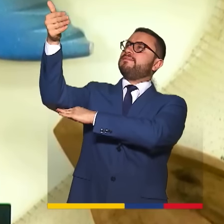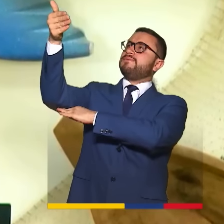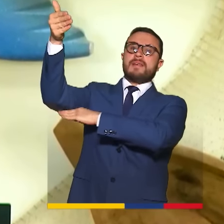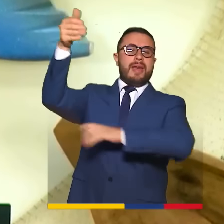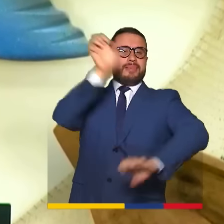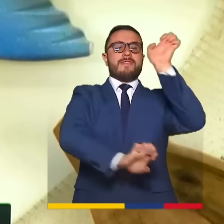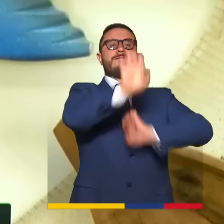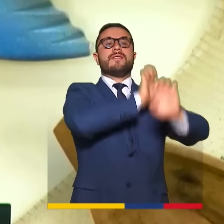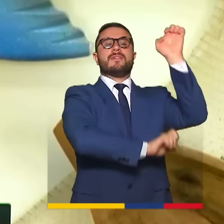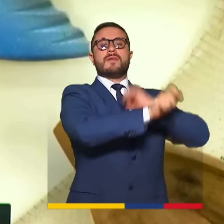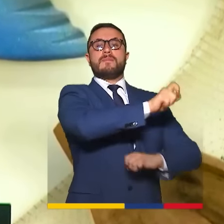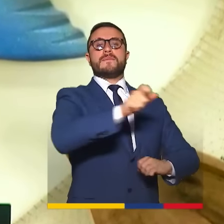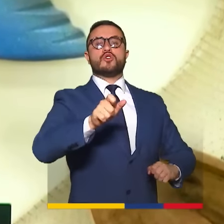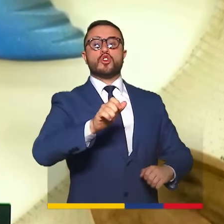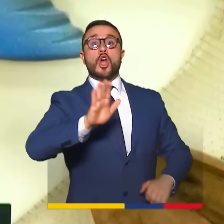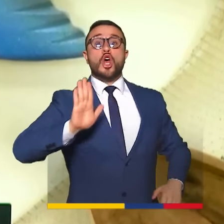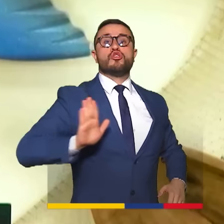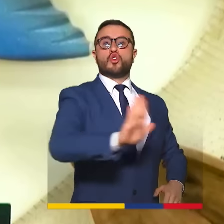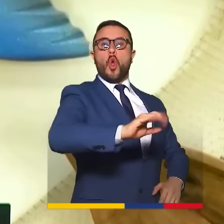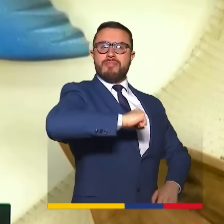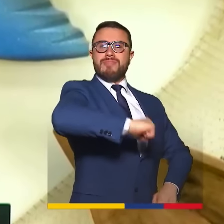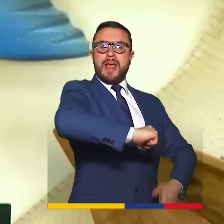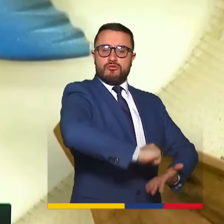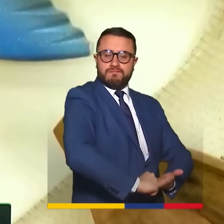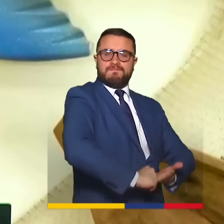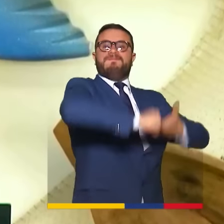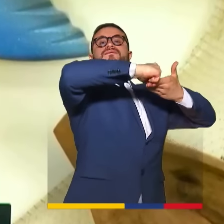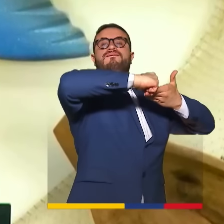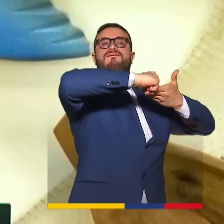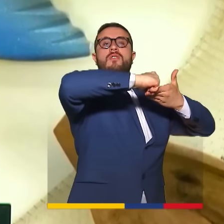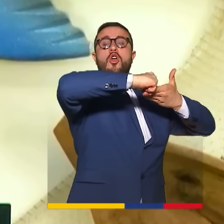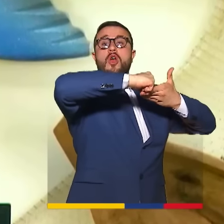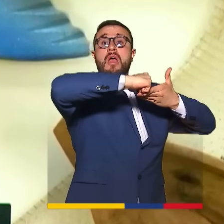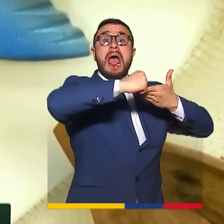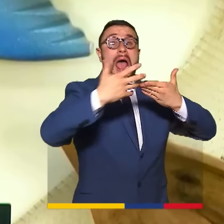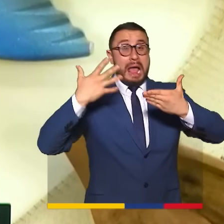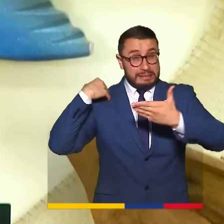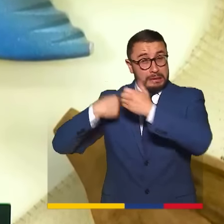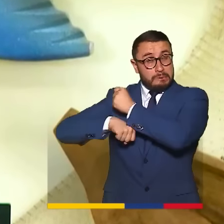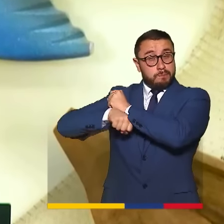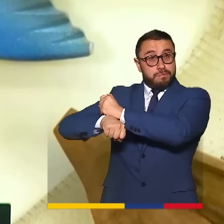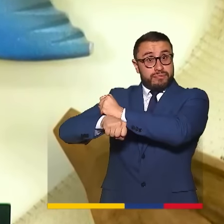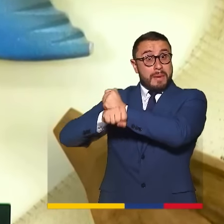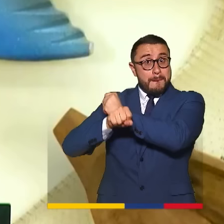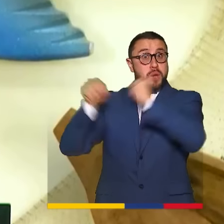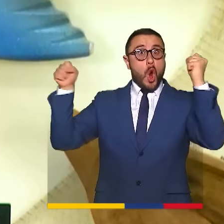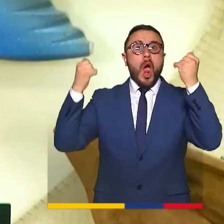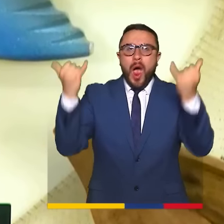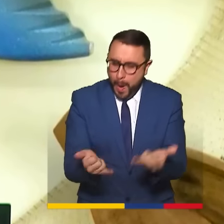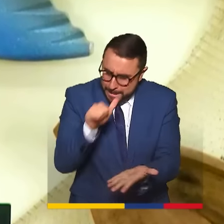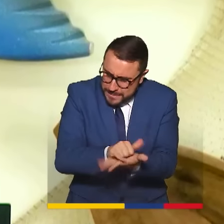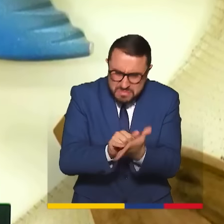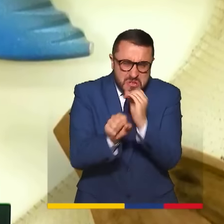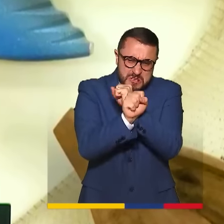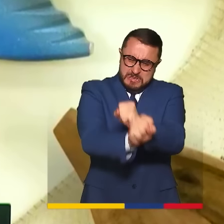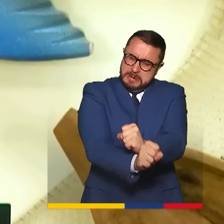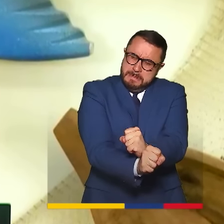derechos, para una nueva emancipación, para un nuevo ejército